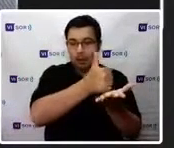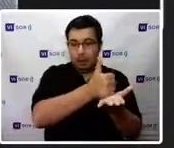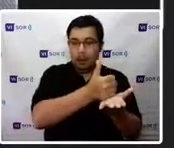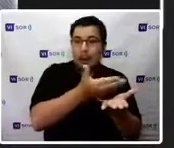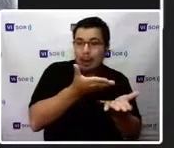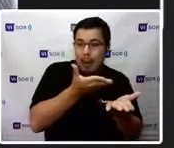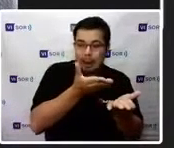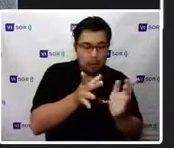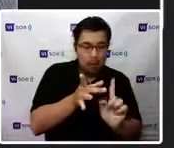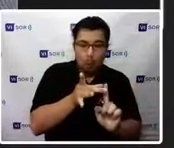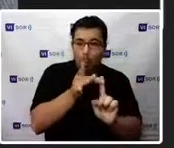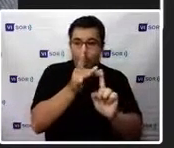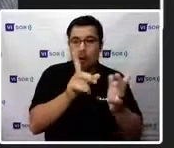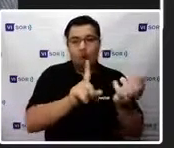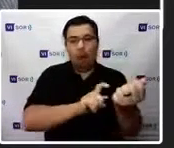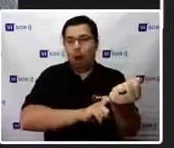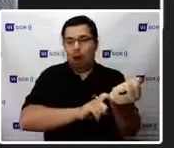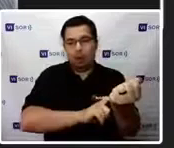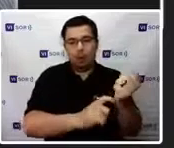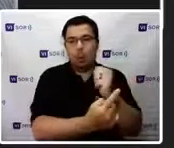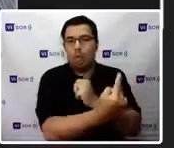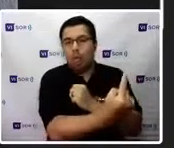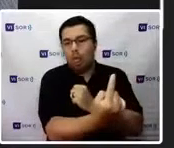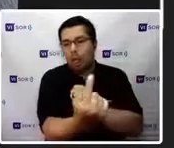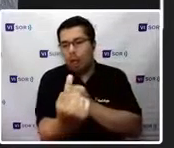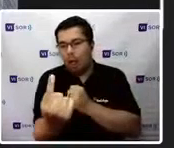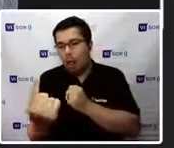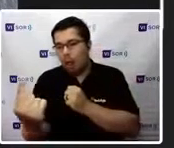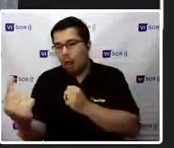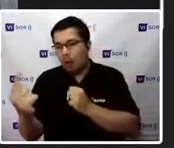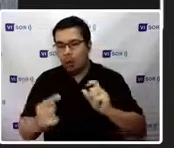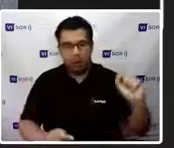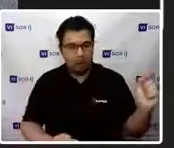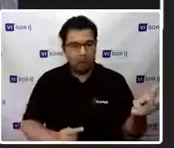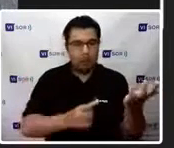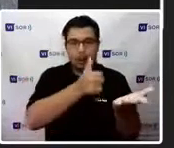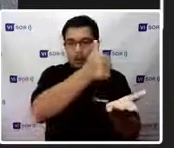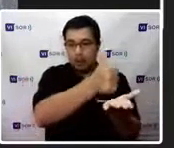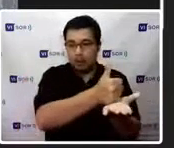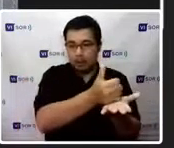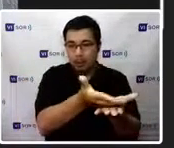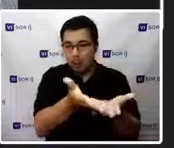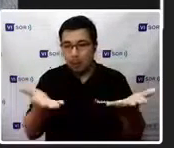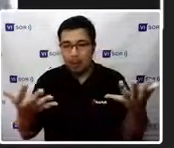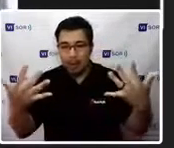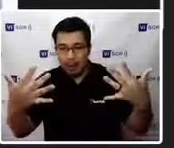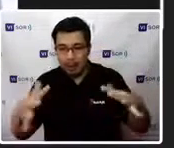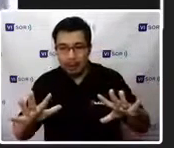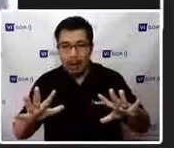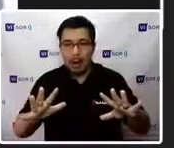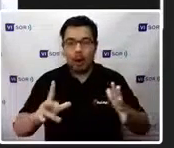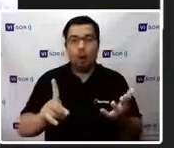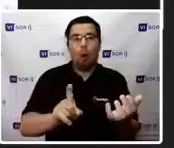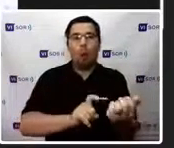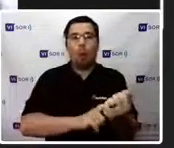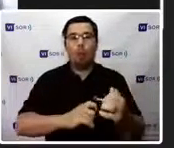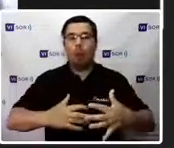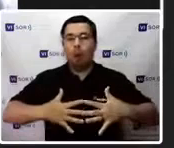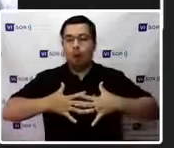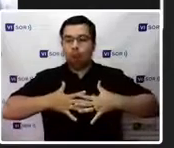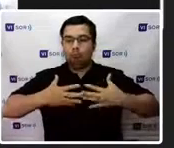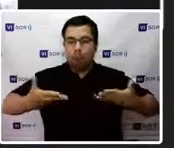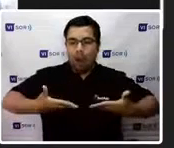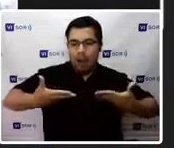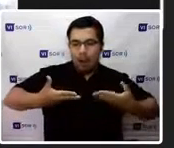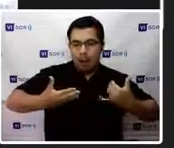los alumnos, que desde el primer semestre ya tengan una actitud, digamos, más profesional y que no se